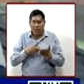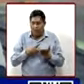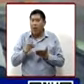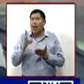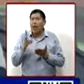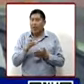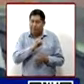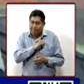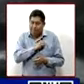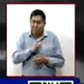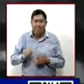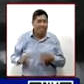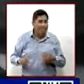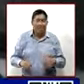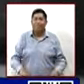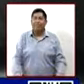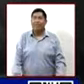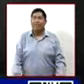verdad con esa empatía.